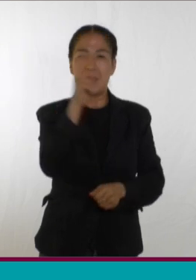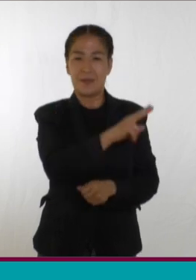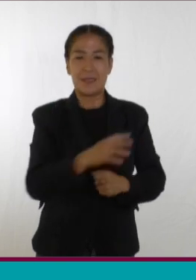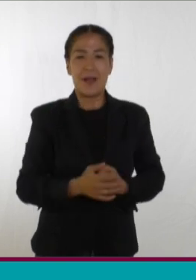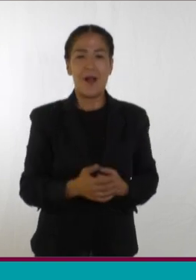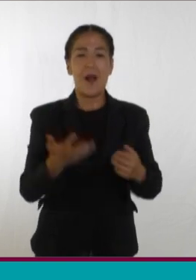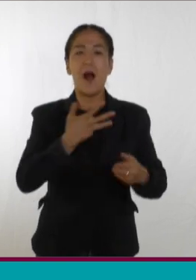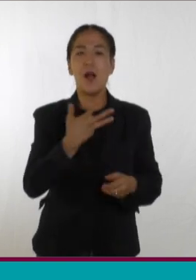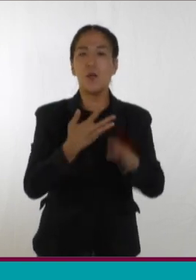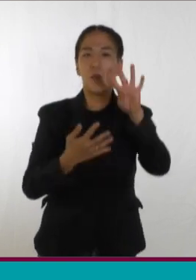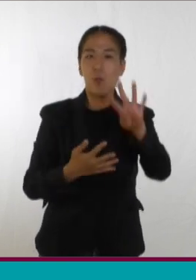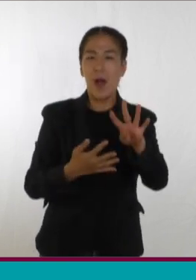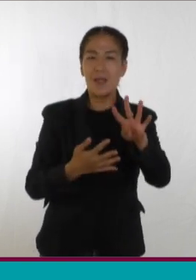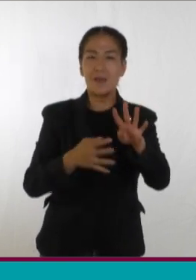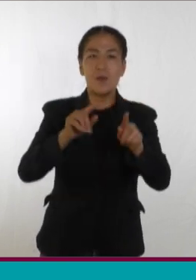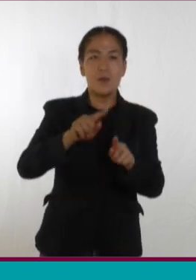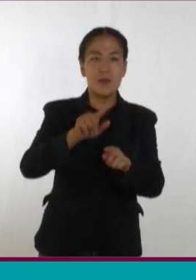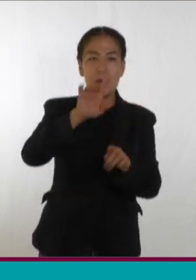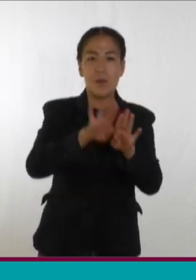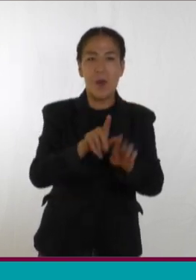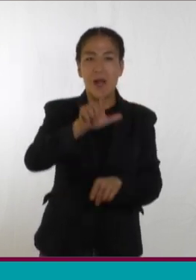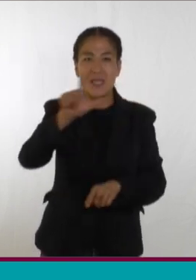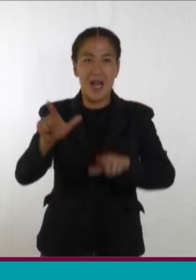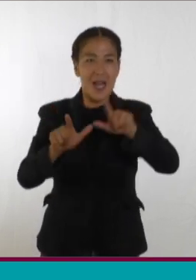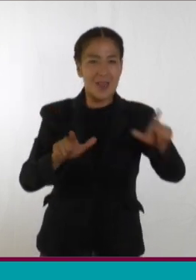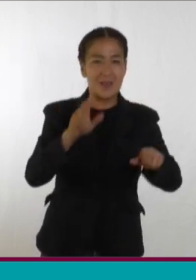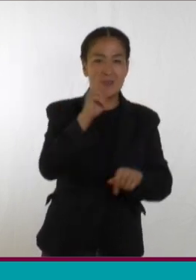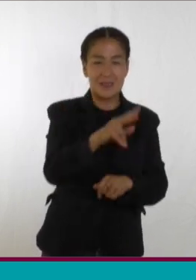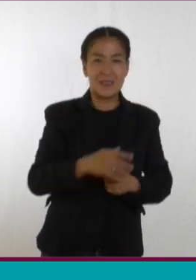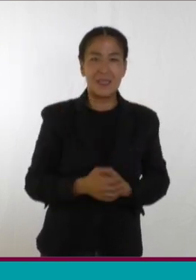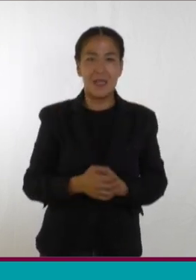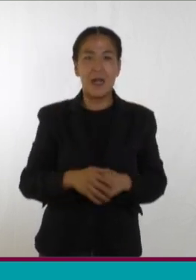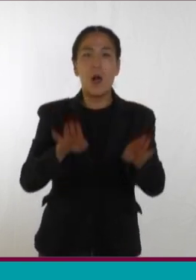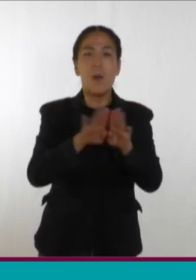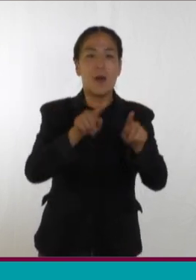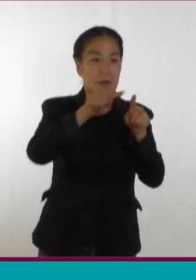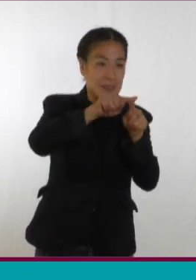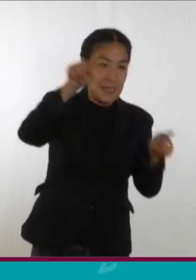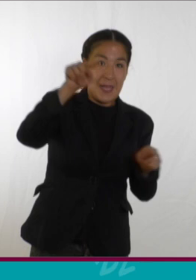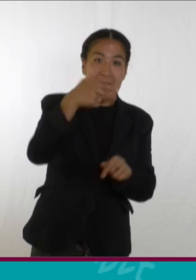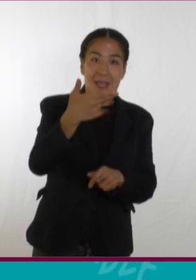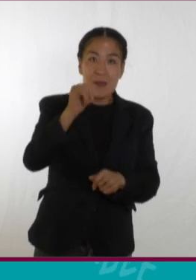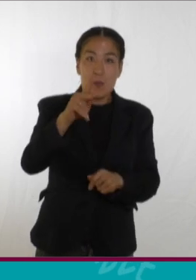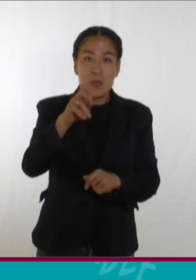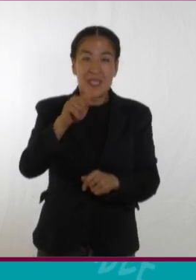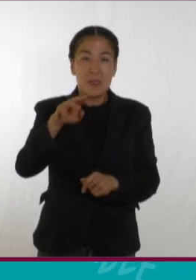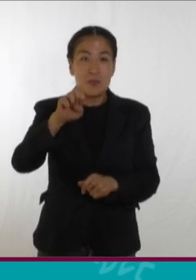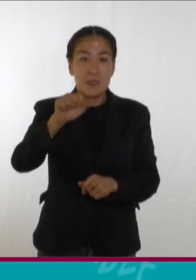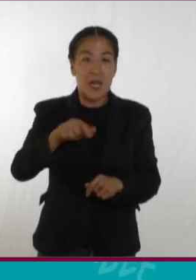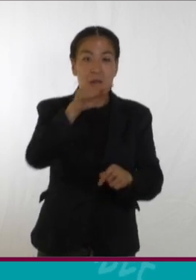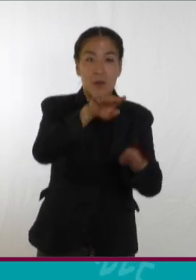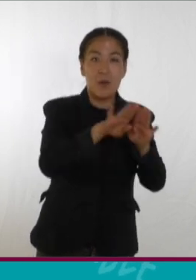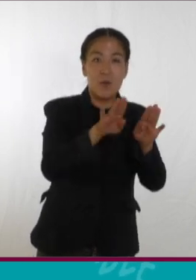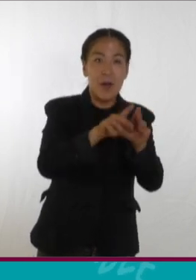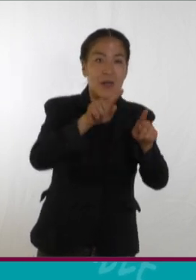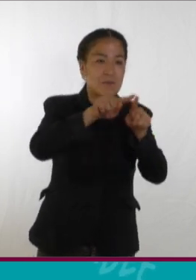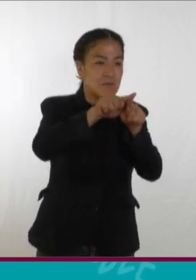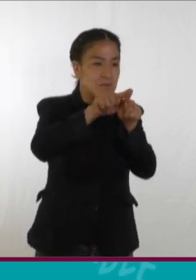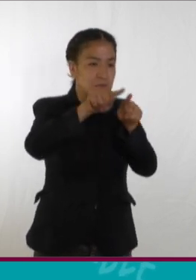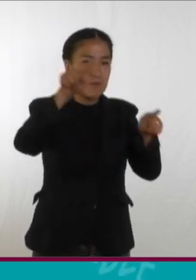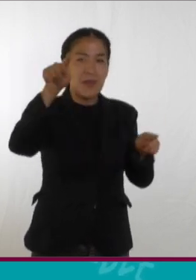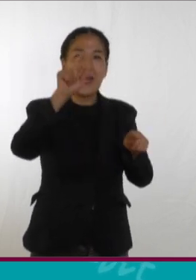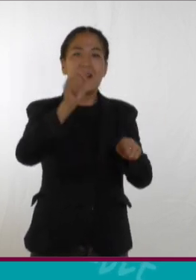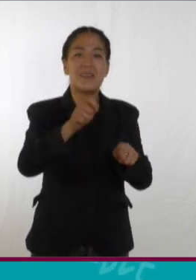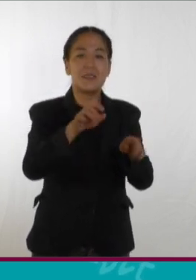es. Si observamos bien, tiene 4 lados o 4 vértices, por lo que la hipotenusa no es una línea